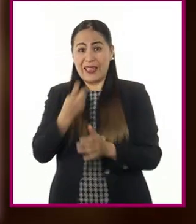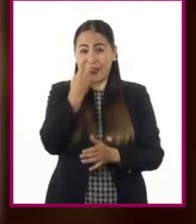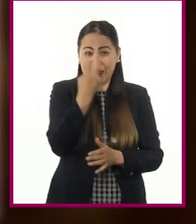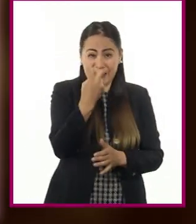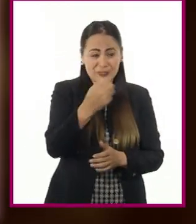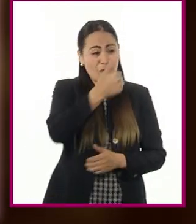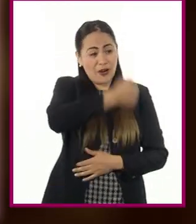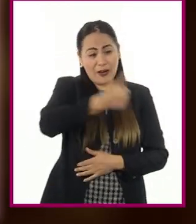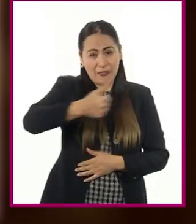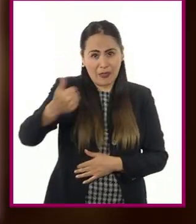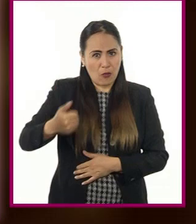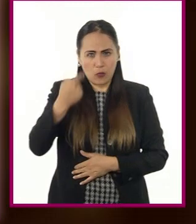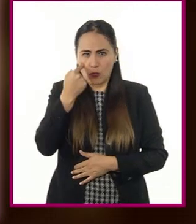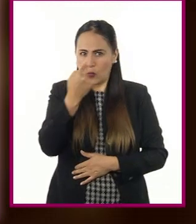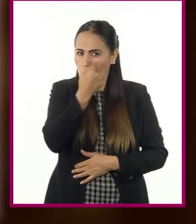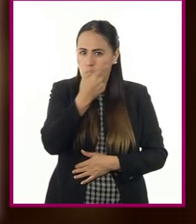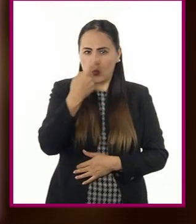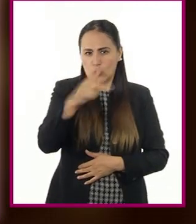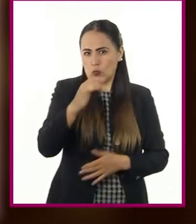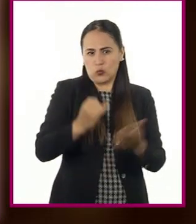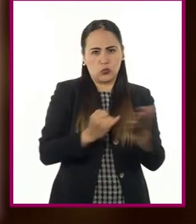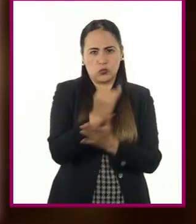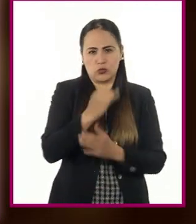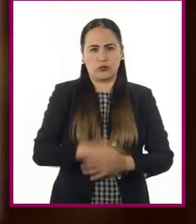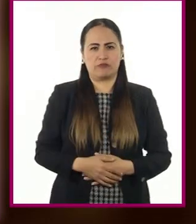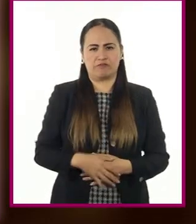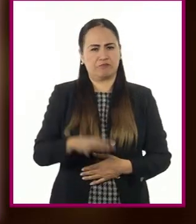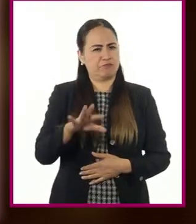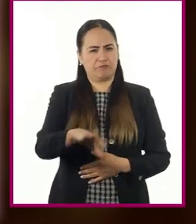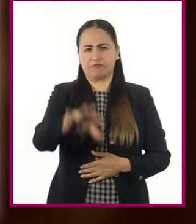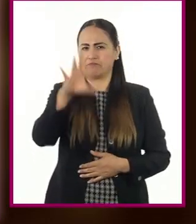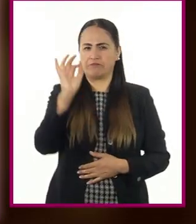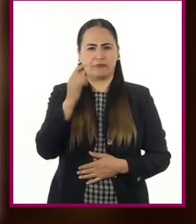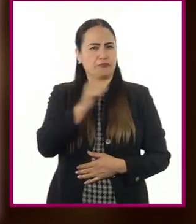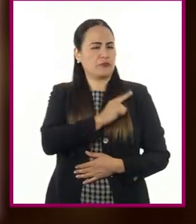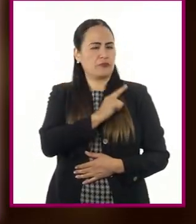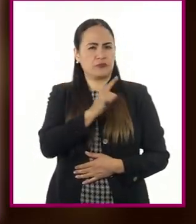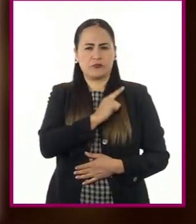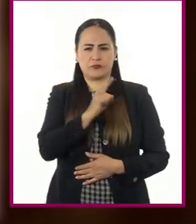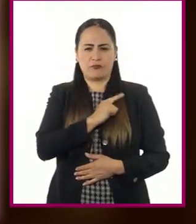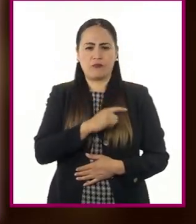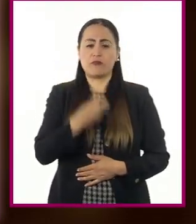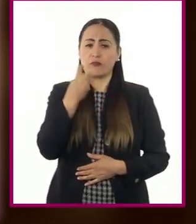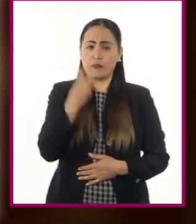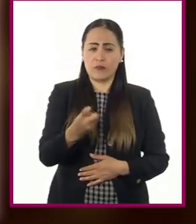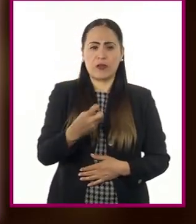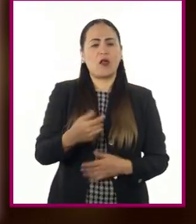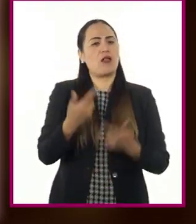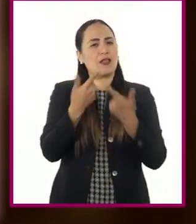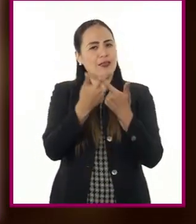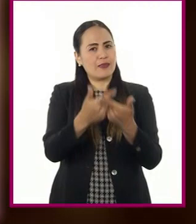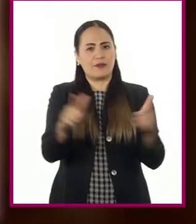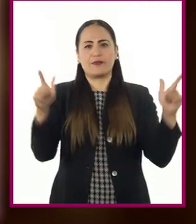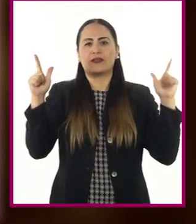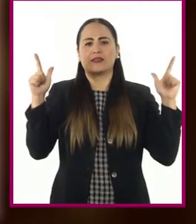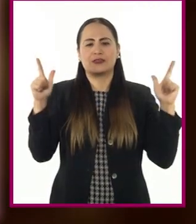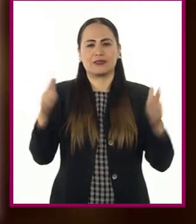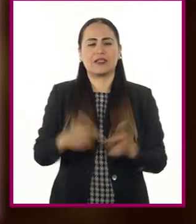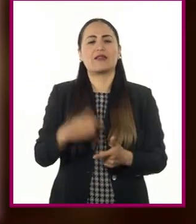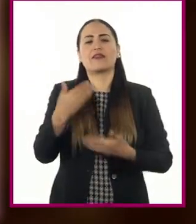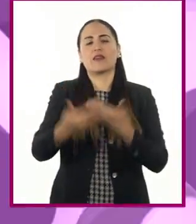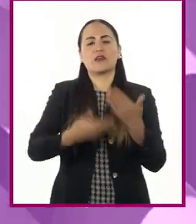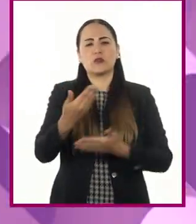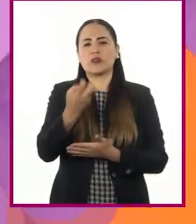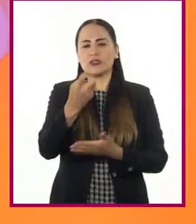acciones son decisiones nuestras. Las realizamos por elección. Por eso constituyen una serie de actos de libertad que nos llevan a ejercer